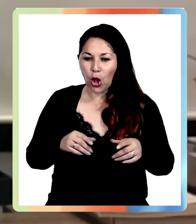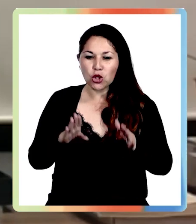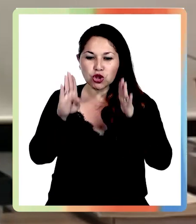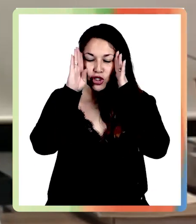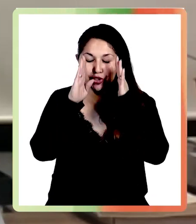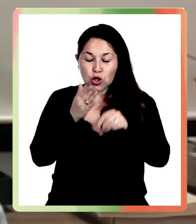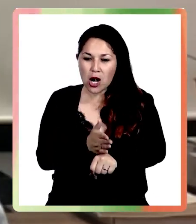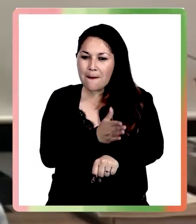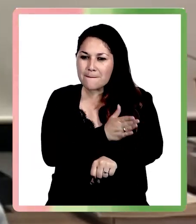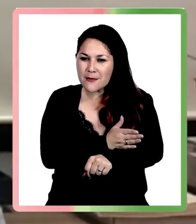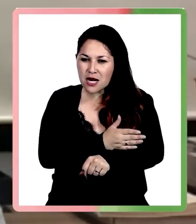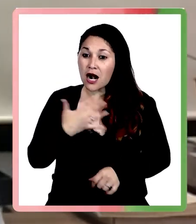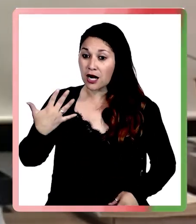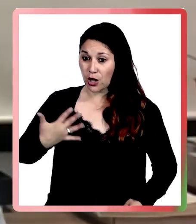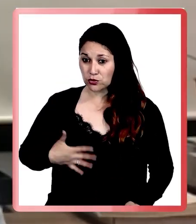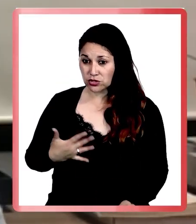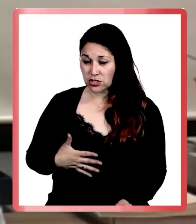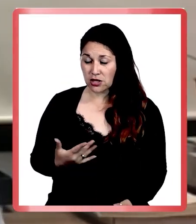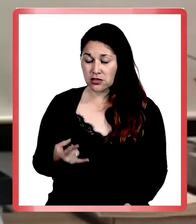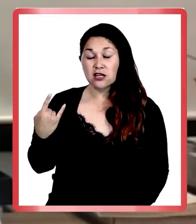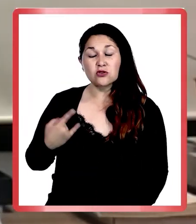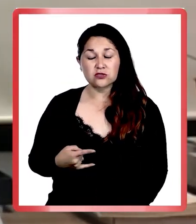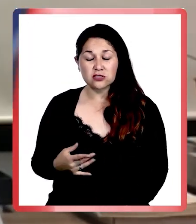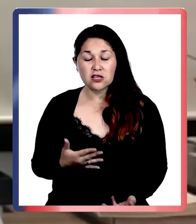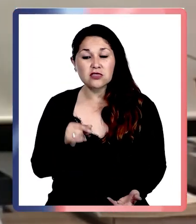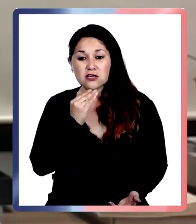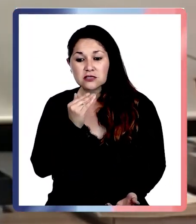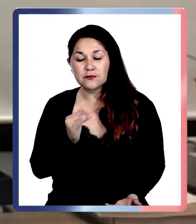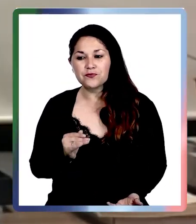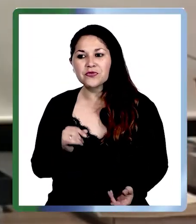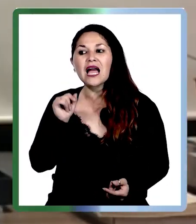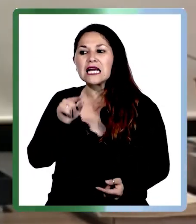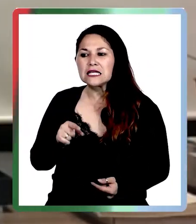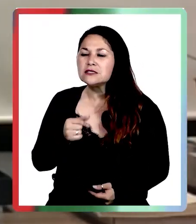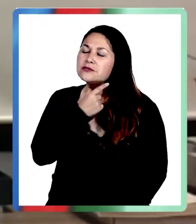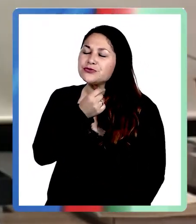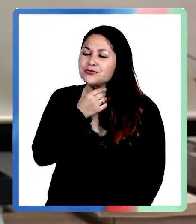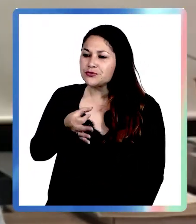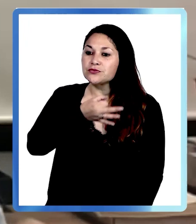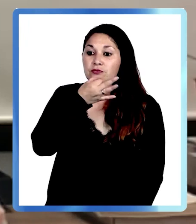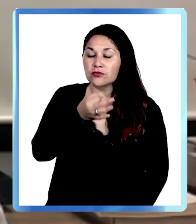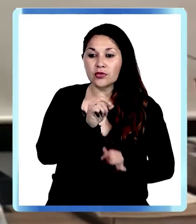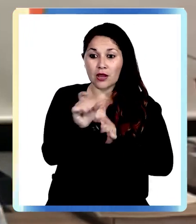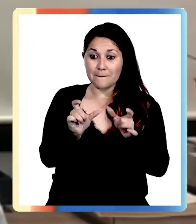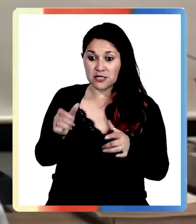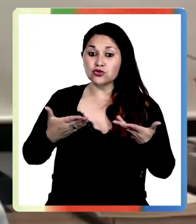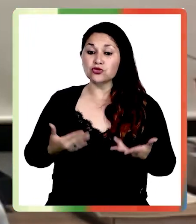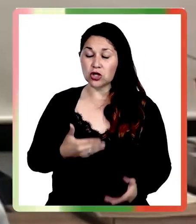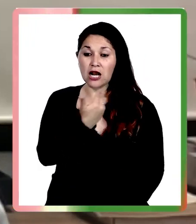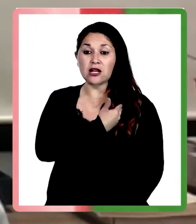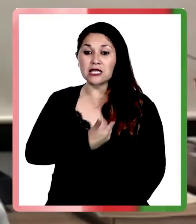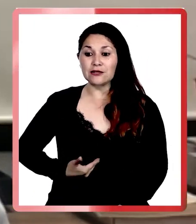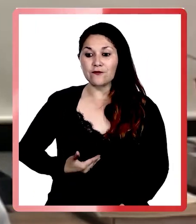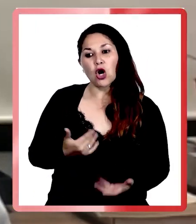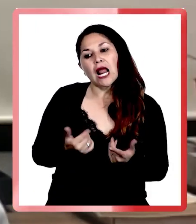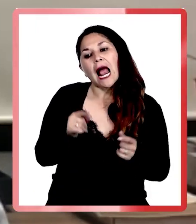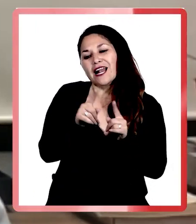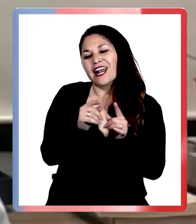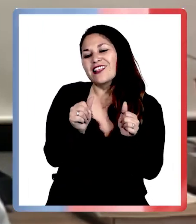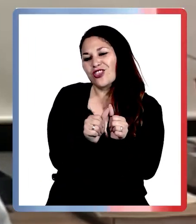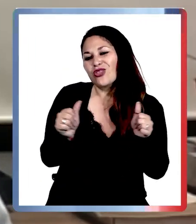primaria y sobre todo, y aquí quiero insistir en esto, porque los que están en el gobierno ahora fueron